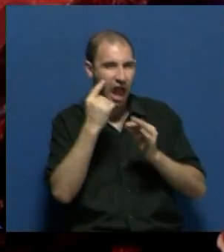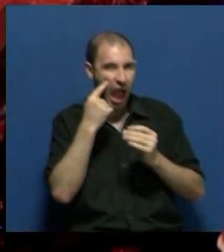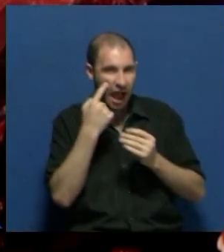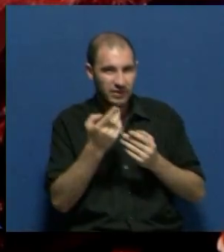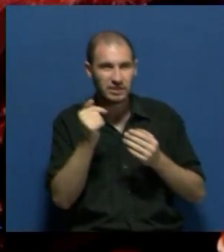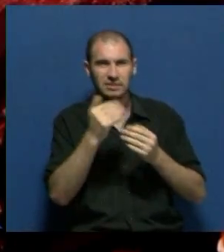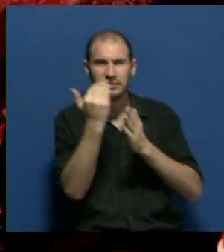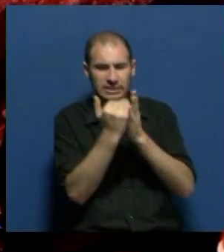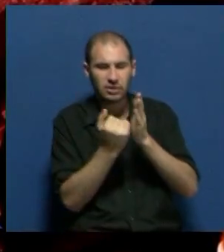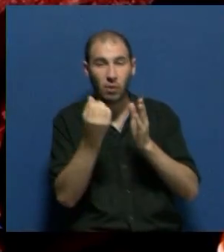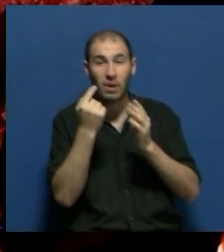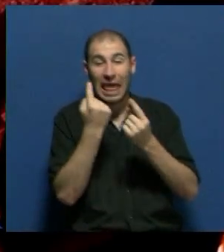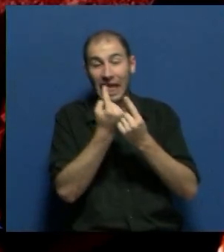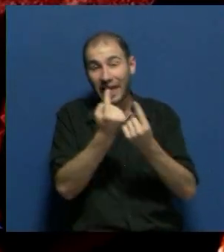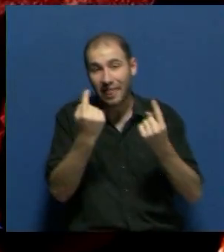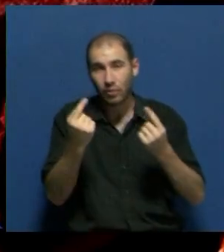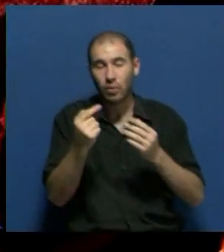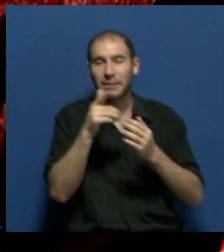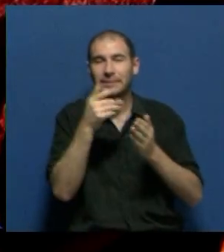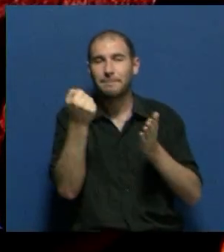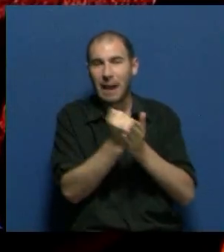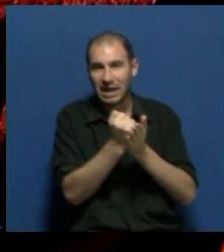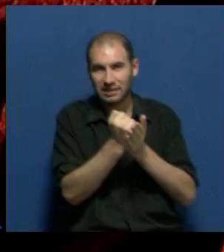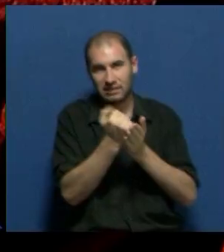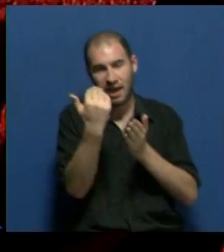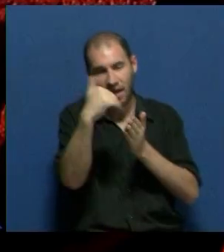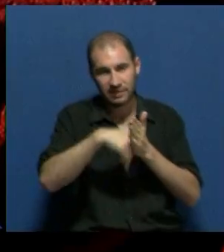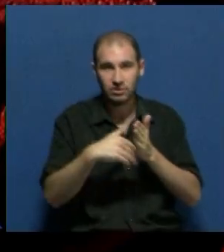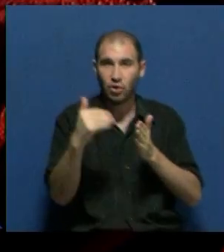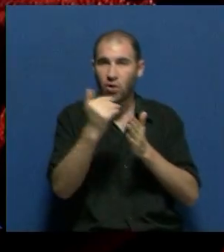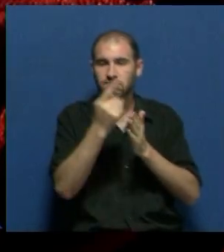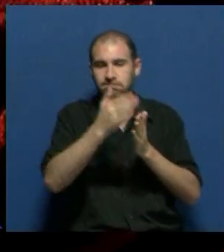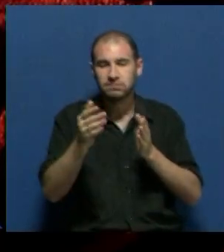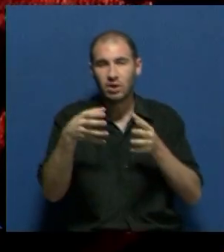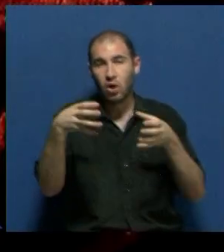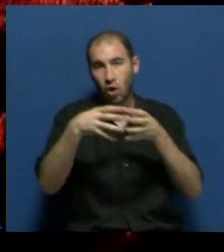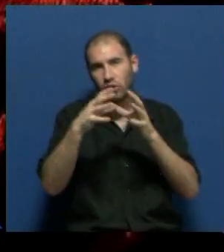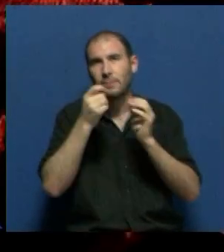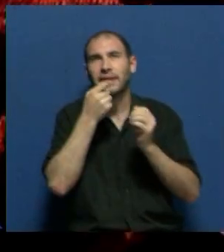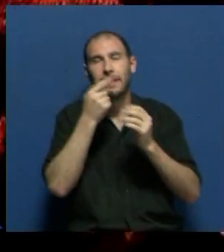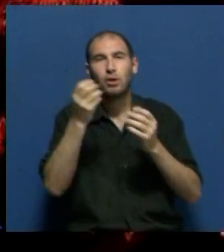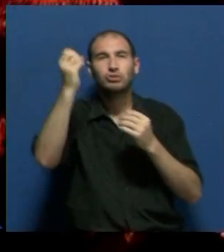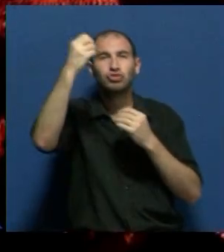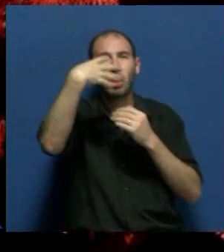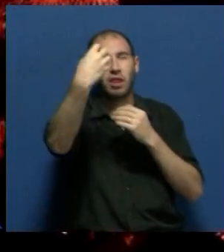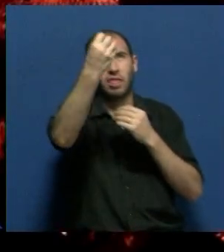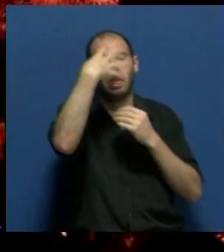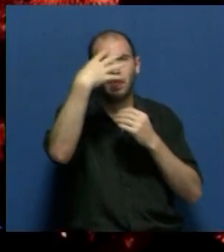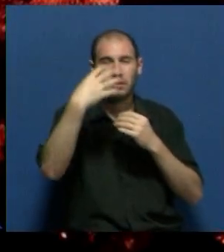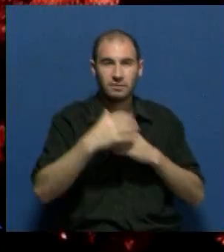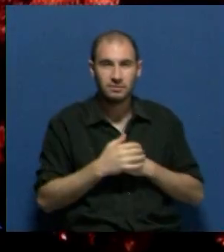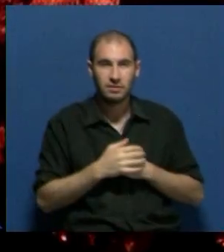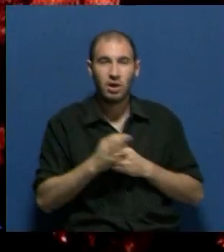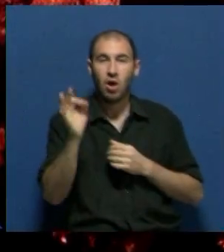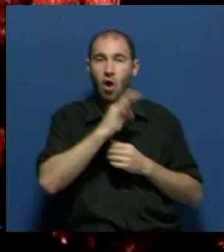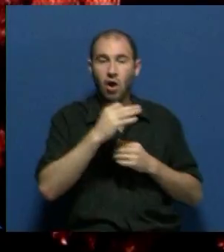justamente esos degradés. Y cada una de las huellas que marca o que determina un cuerpo, ejemplo, si el sol me pega a mí en el rostro